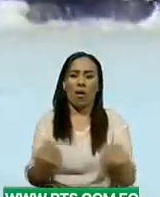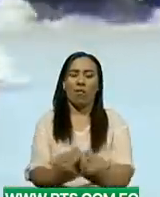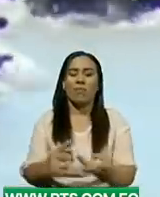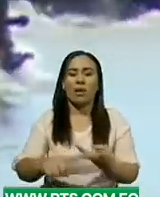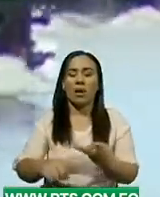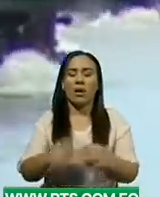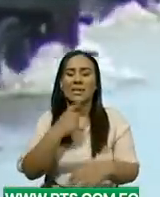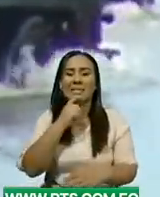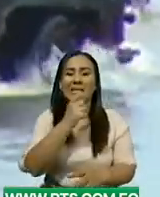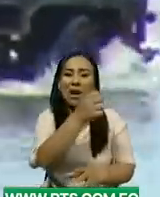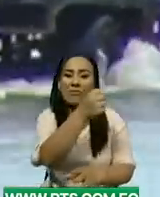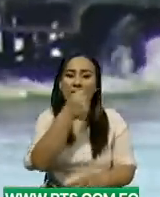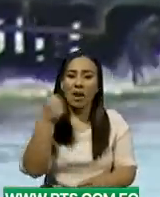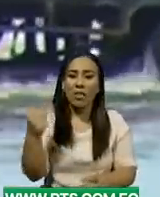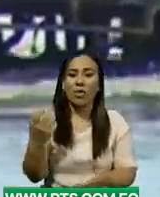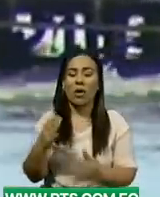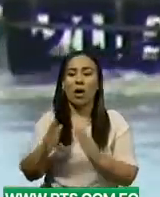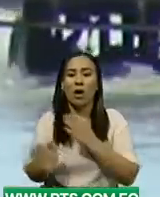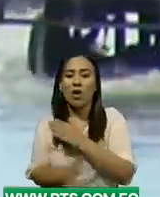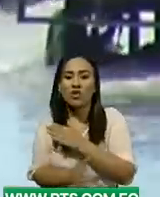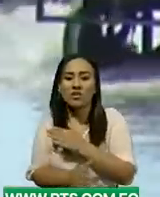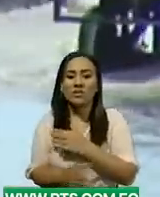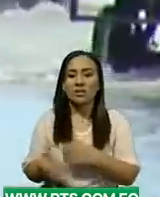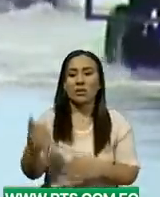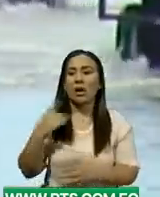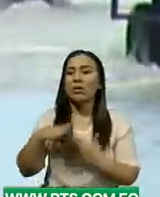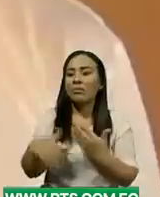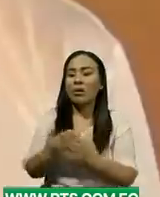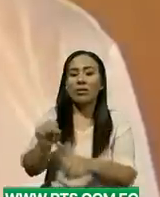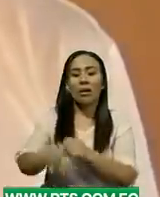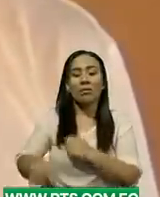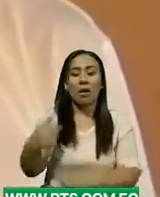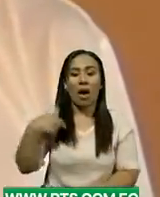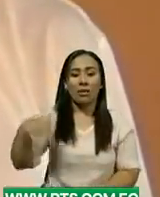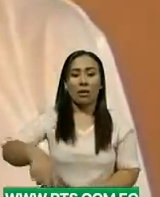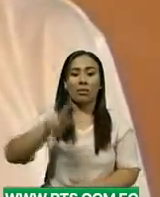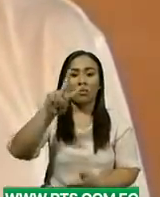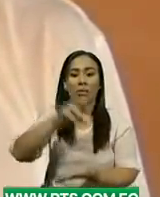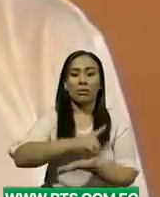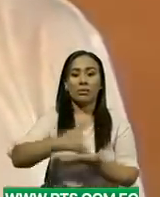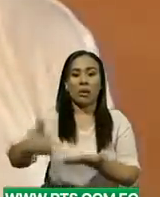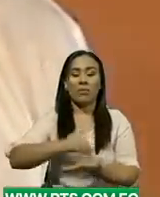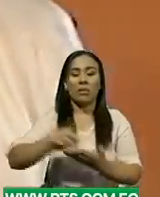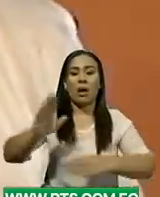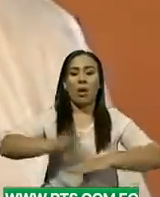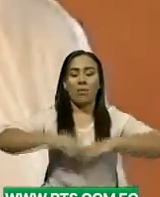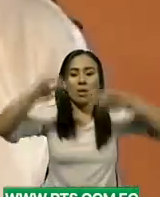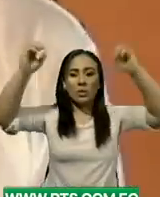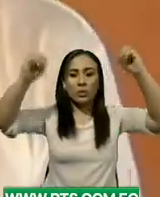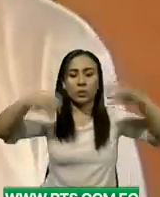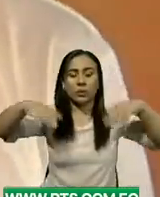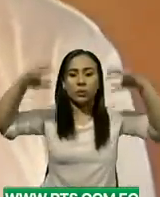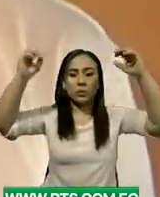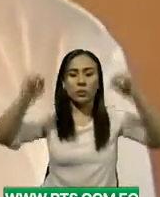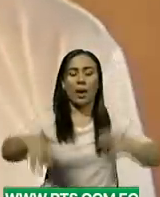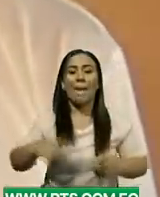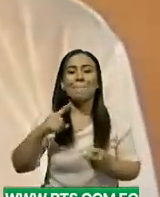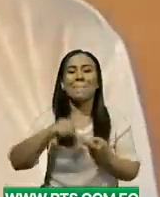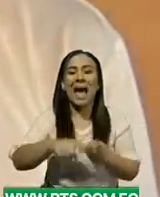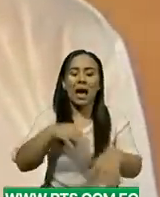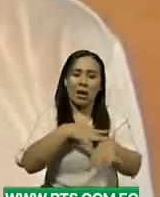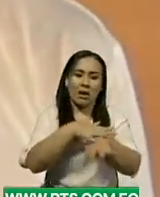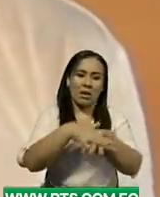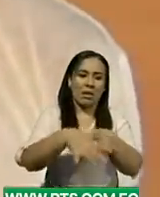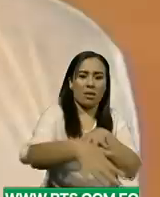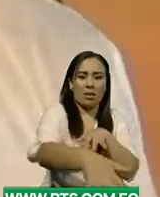dos semanas. ¿A qué se debe esto? Las lluvias principalmente y el río que se ha desbordado. Dicen